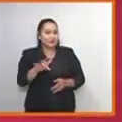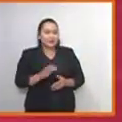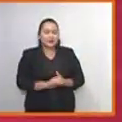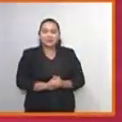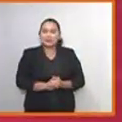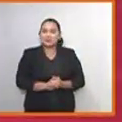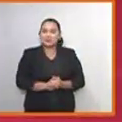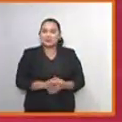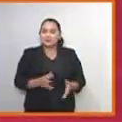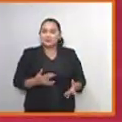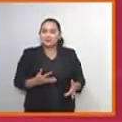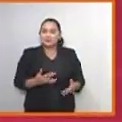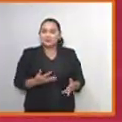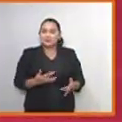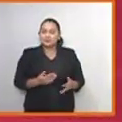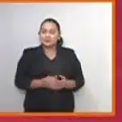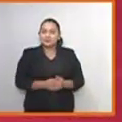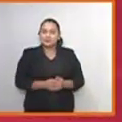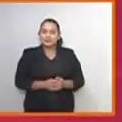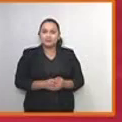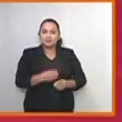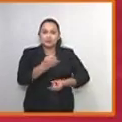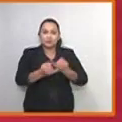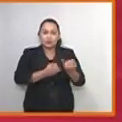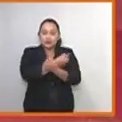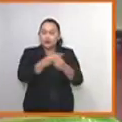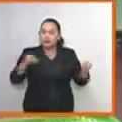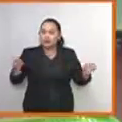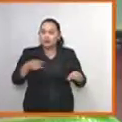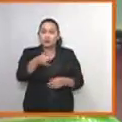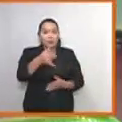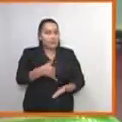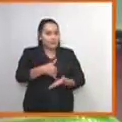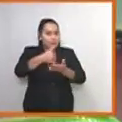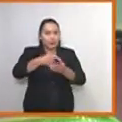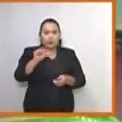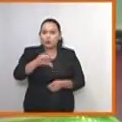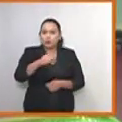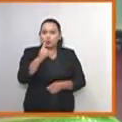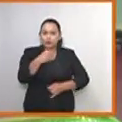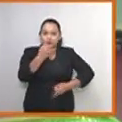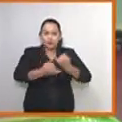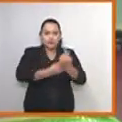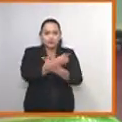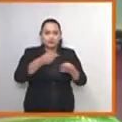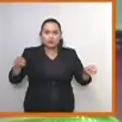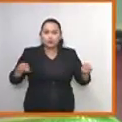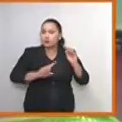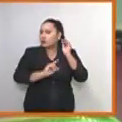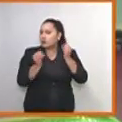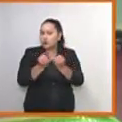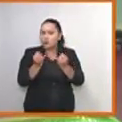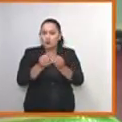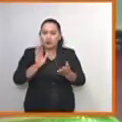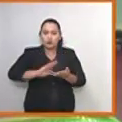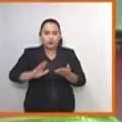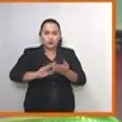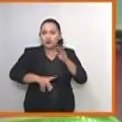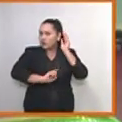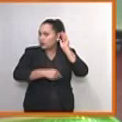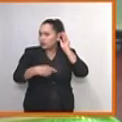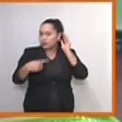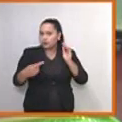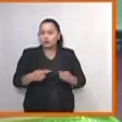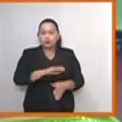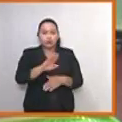suerte, porque esta es jugada gratis. Tu premio de hoy es una jugada gratis al mismo monto que invertiste para la diaria. Y